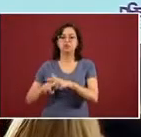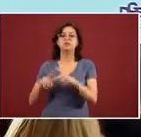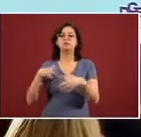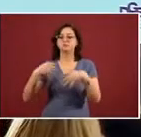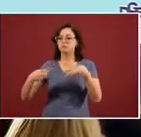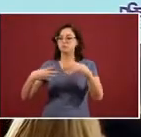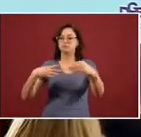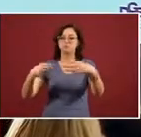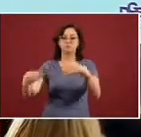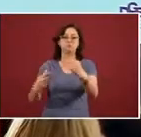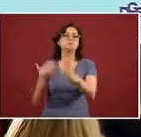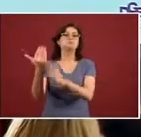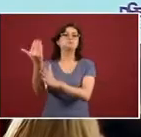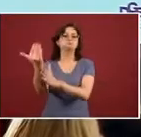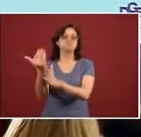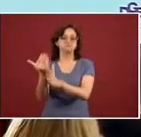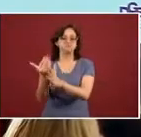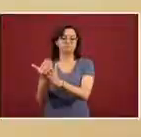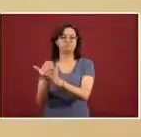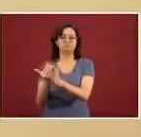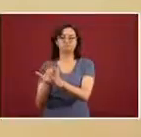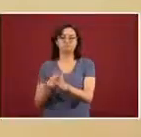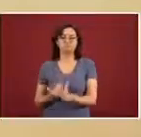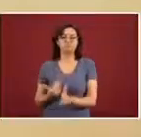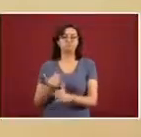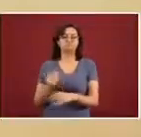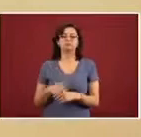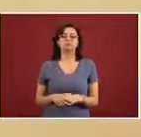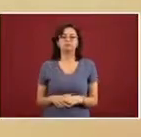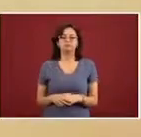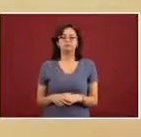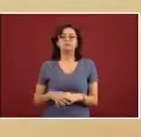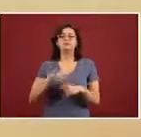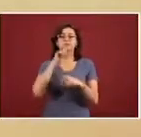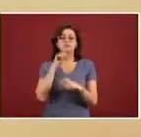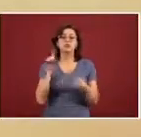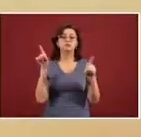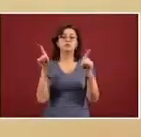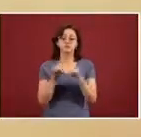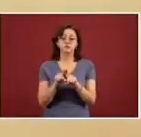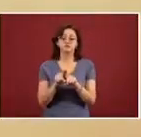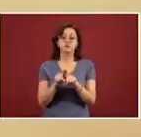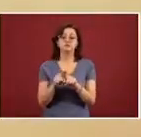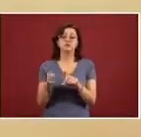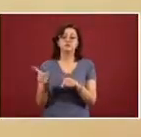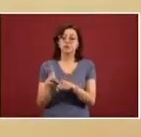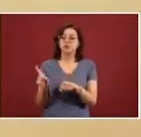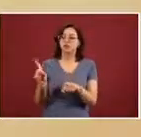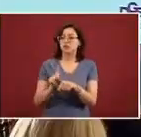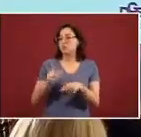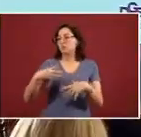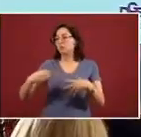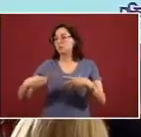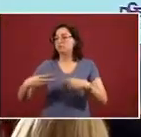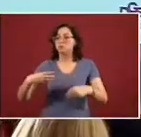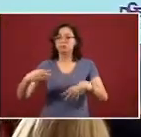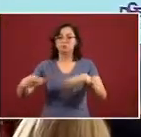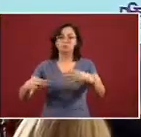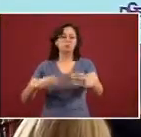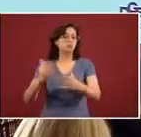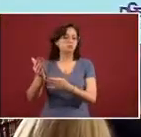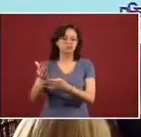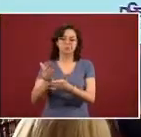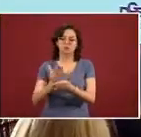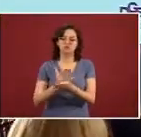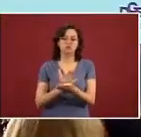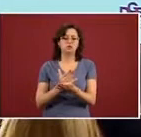desaceleración en sus mecanismos de transmisión y además en la carga diaria de casos que empiezan a suceder, y así